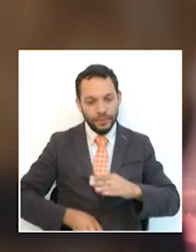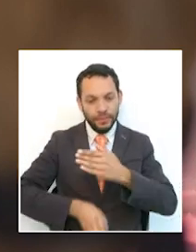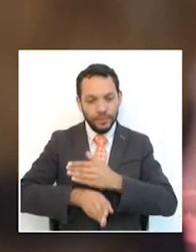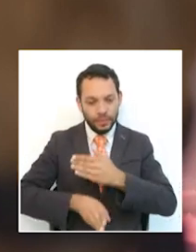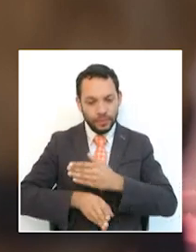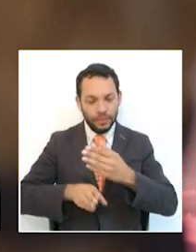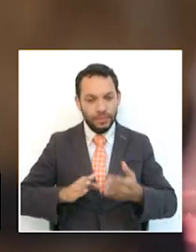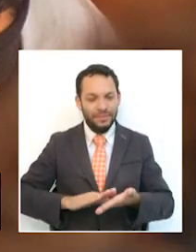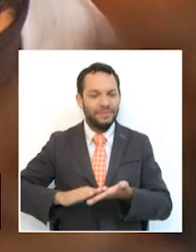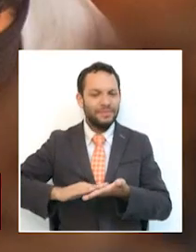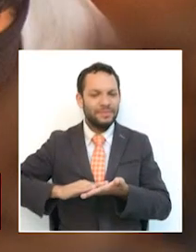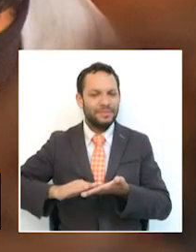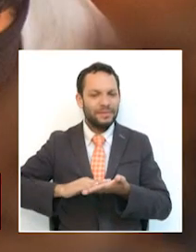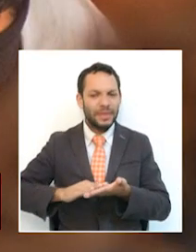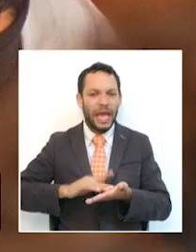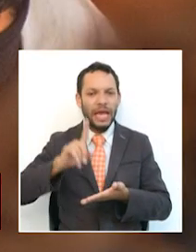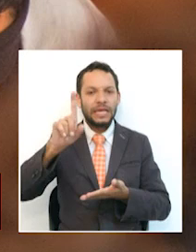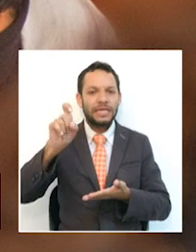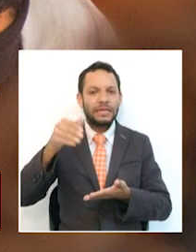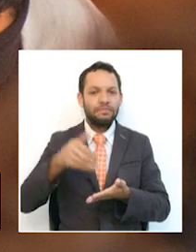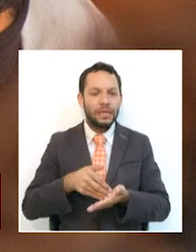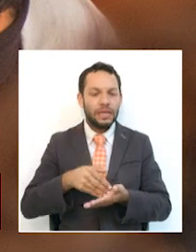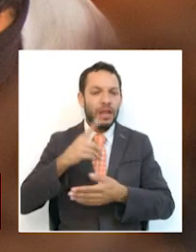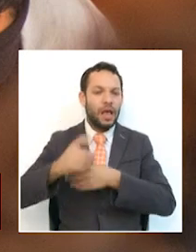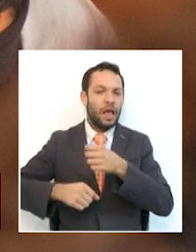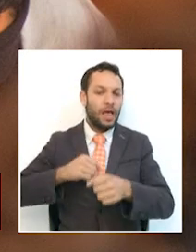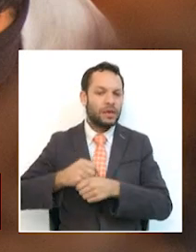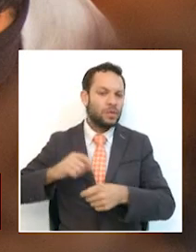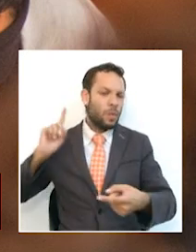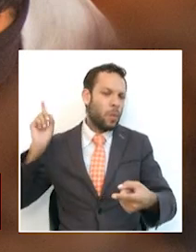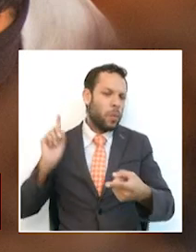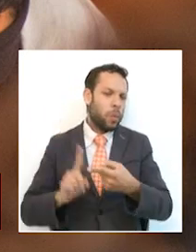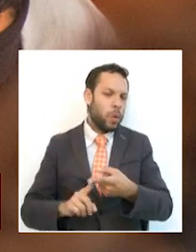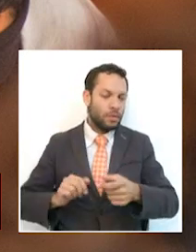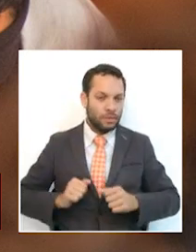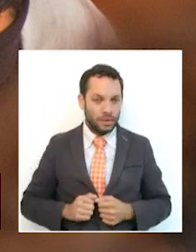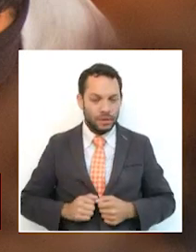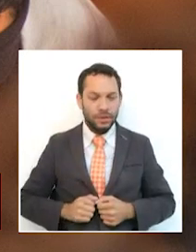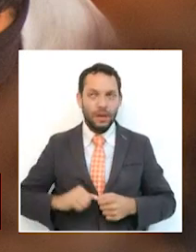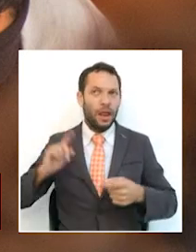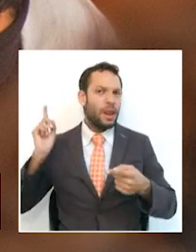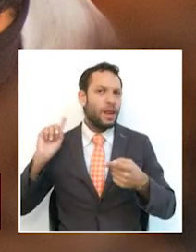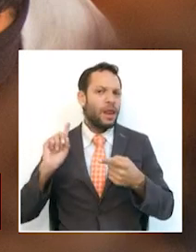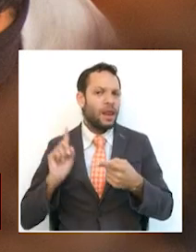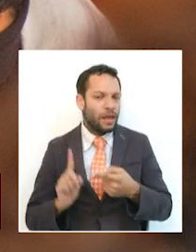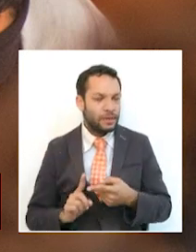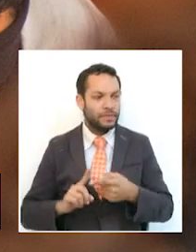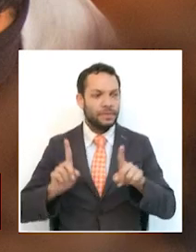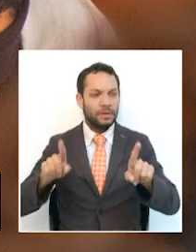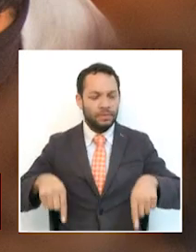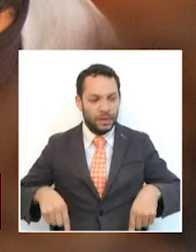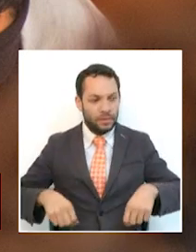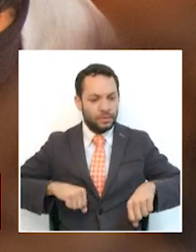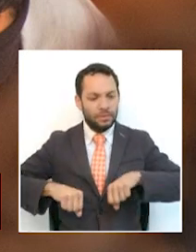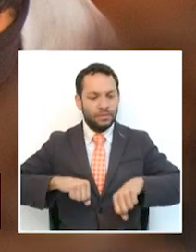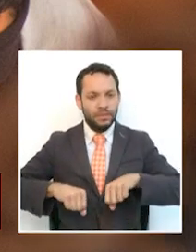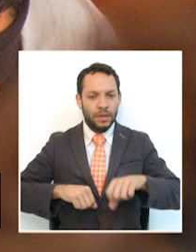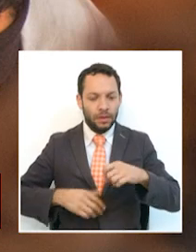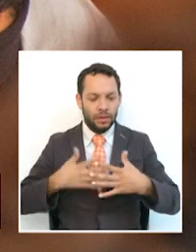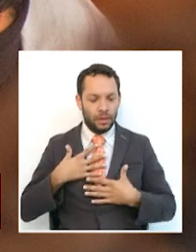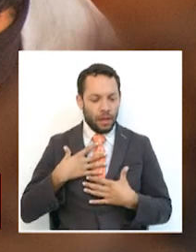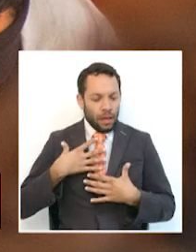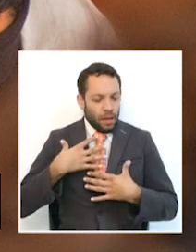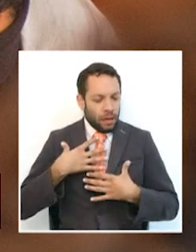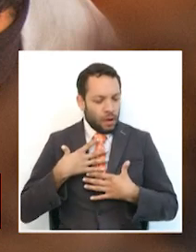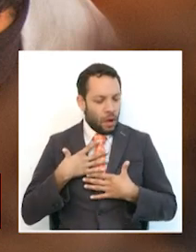viene desde 6000 años atrás que es algo muy hermoso de los saltos que hacemos espirar hacia afuera todos tenemos las